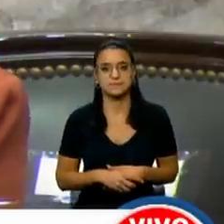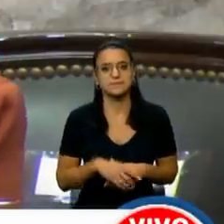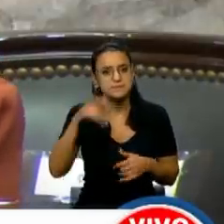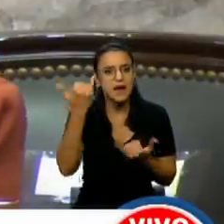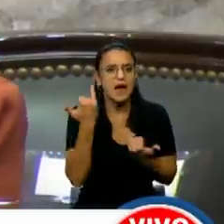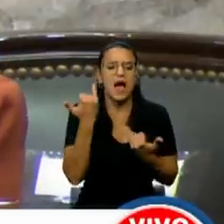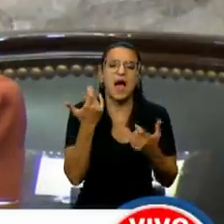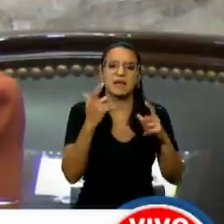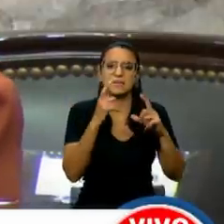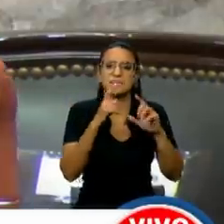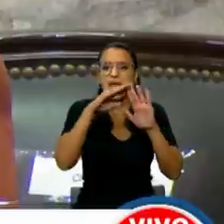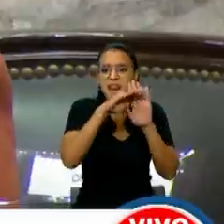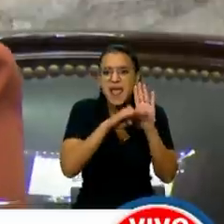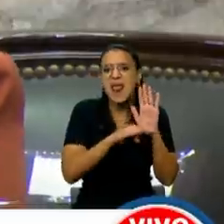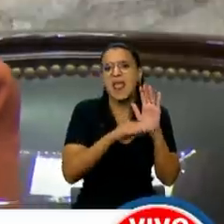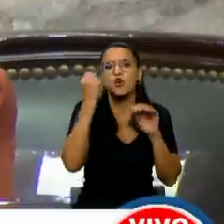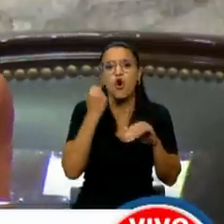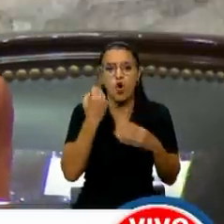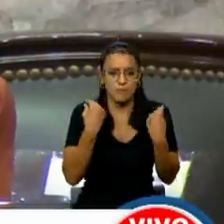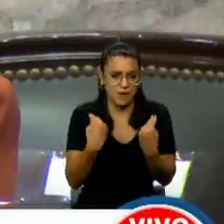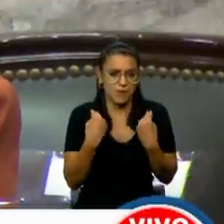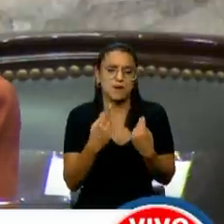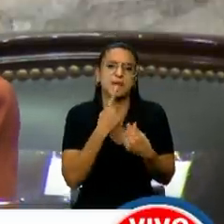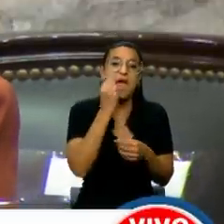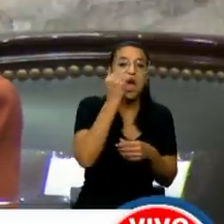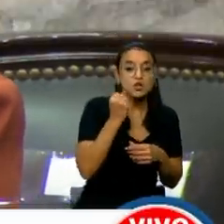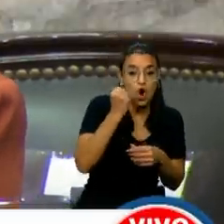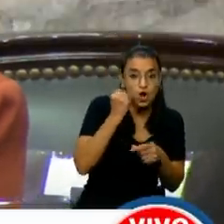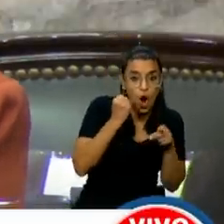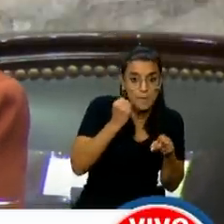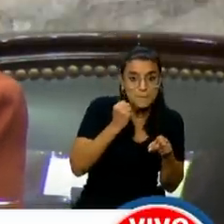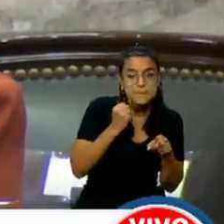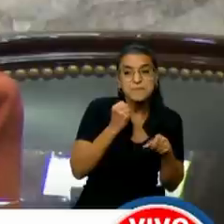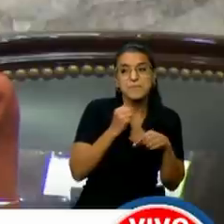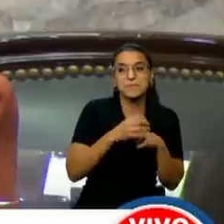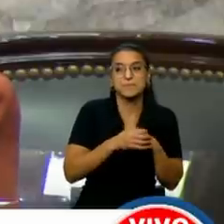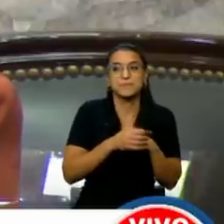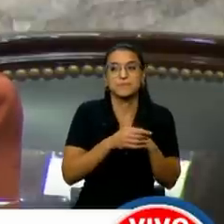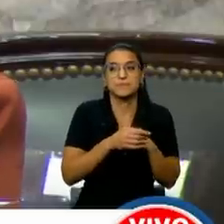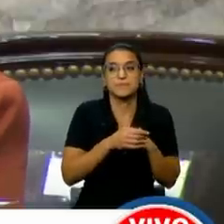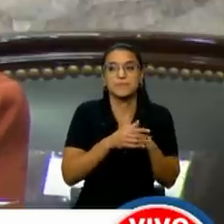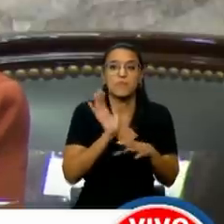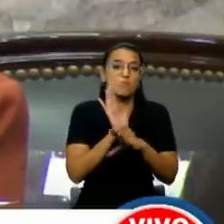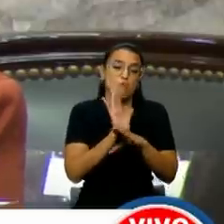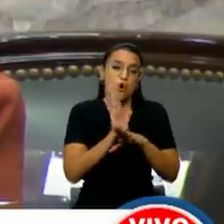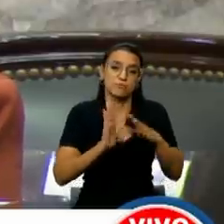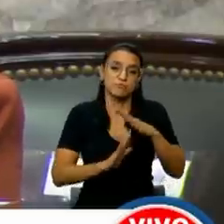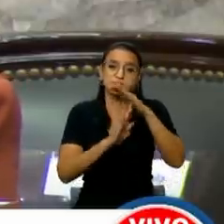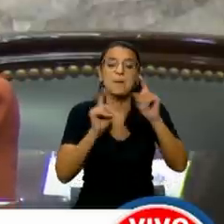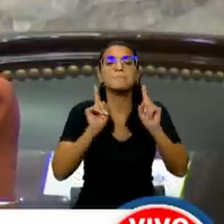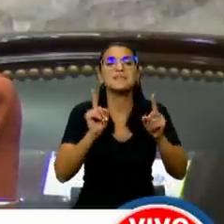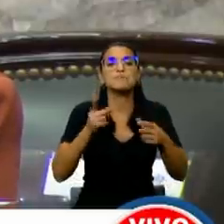una regla económica muy importante que es a la economía lo que es como la gravedad la